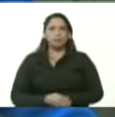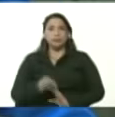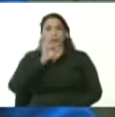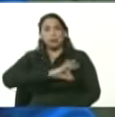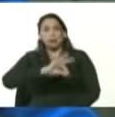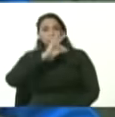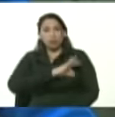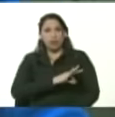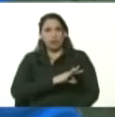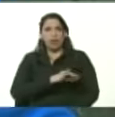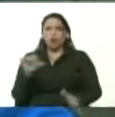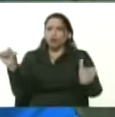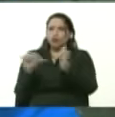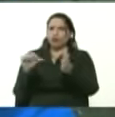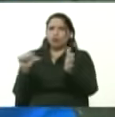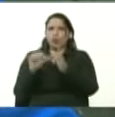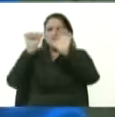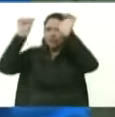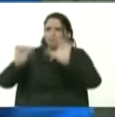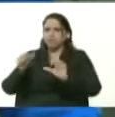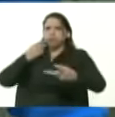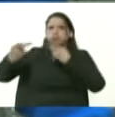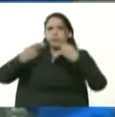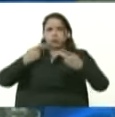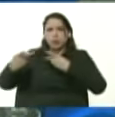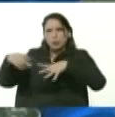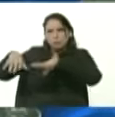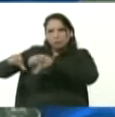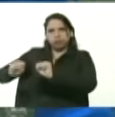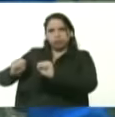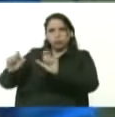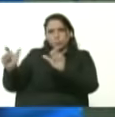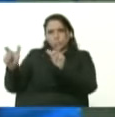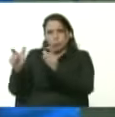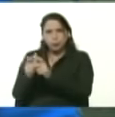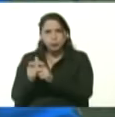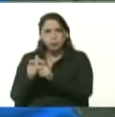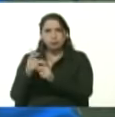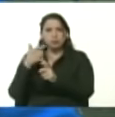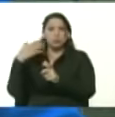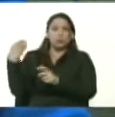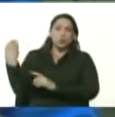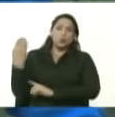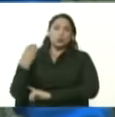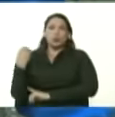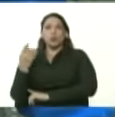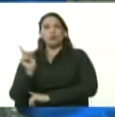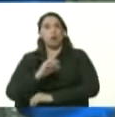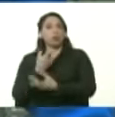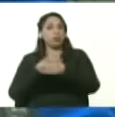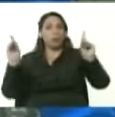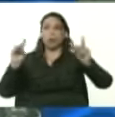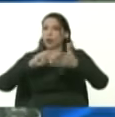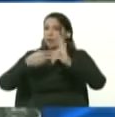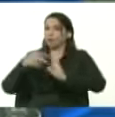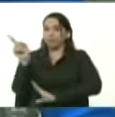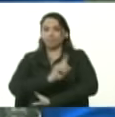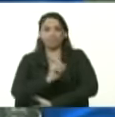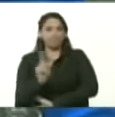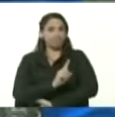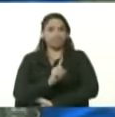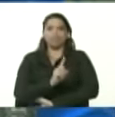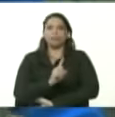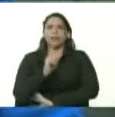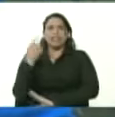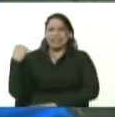sociedad donde su sistema político está dominado por minorías plutocráticas no es democracia, y mucho menos